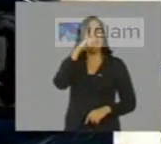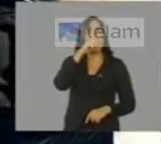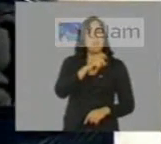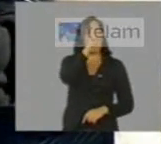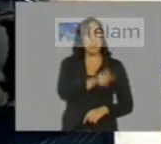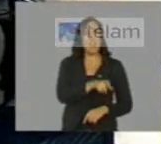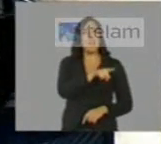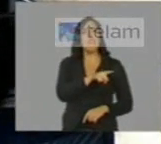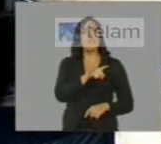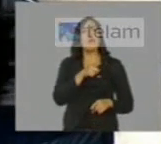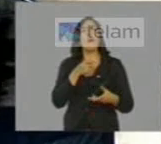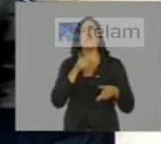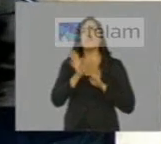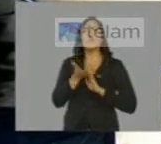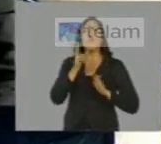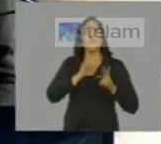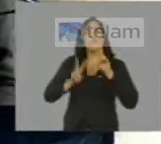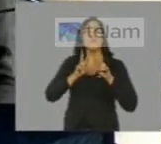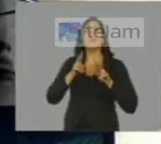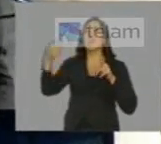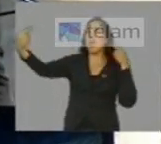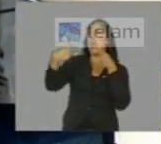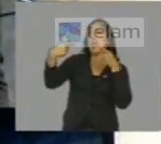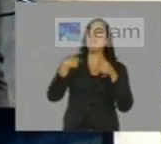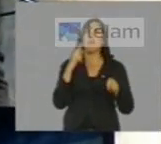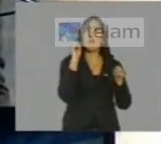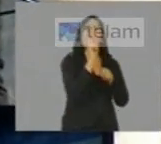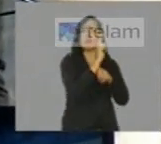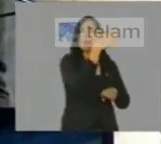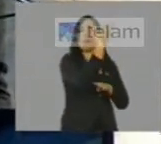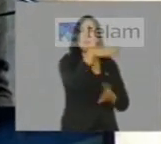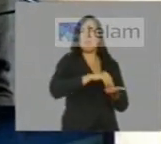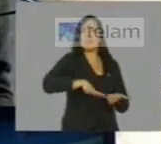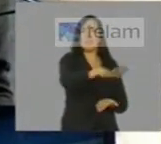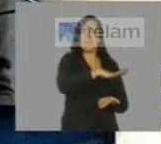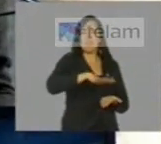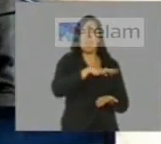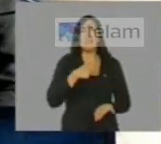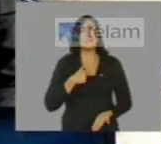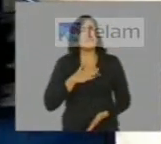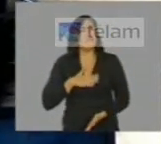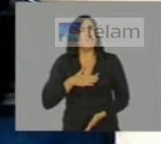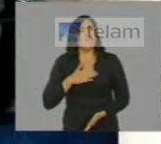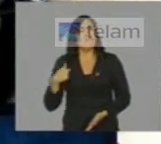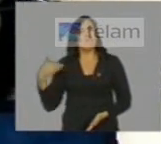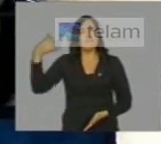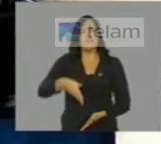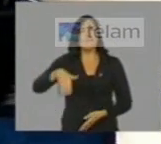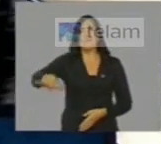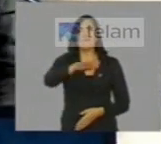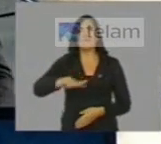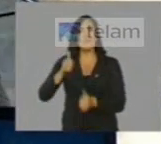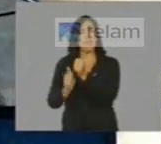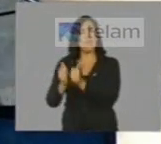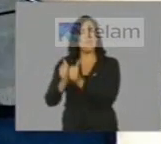enemigos. La verdad que me encuentro muy feliz de estar hoy en Rosario, en esta